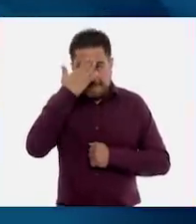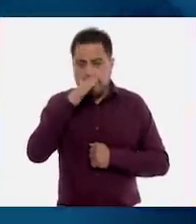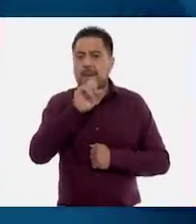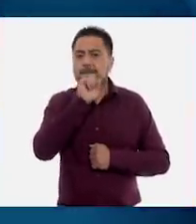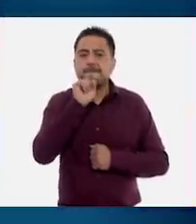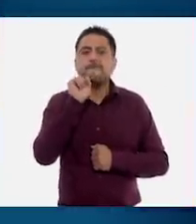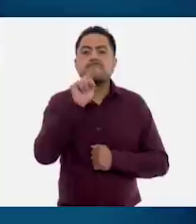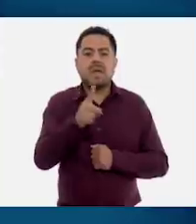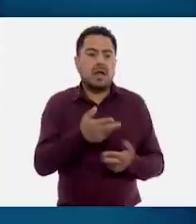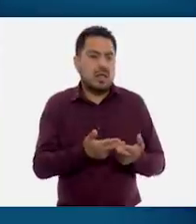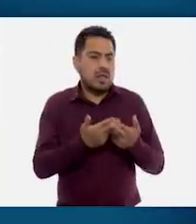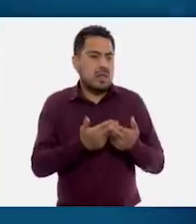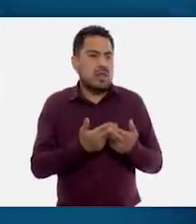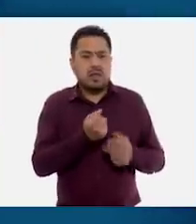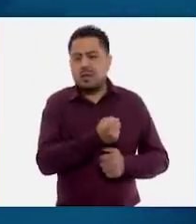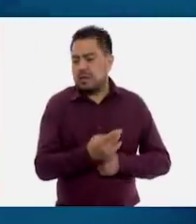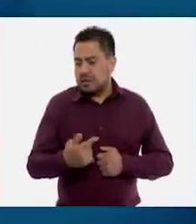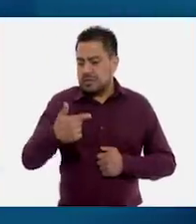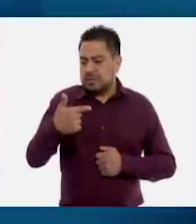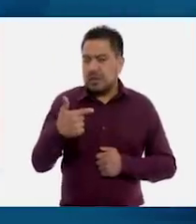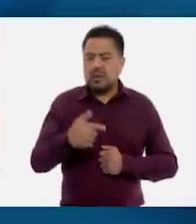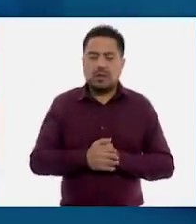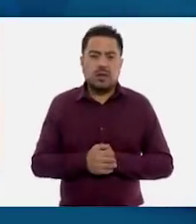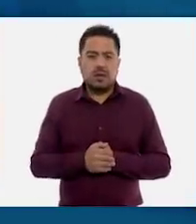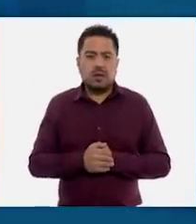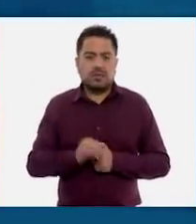también que le sobraron 7.